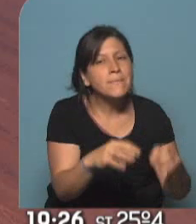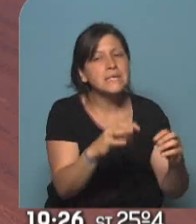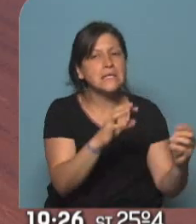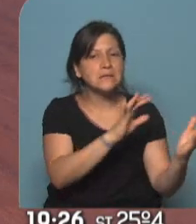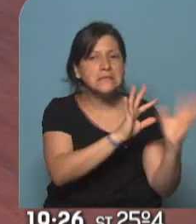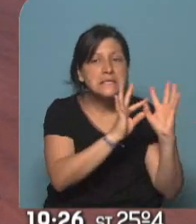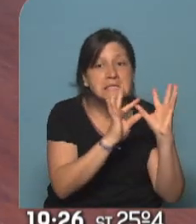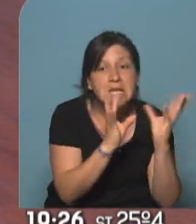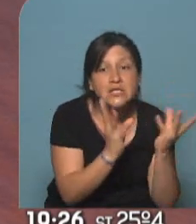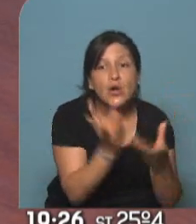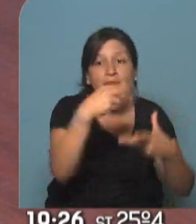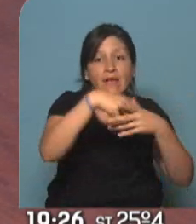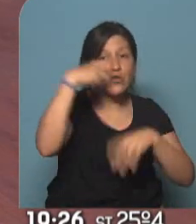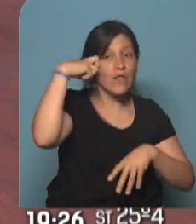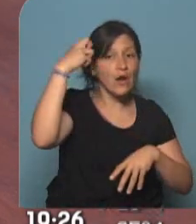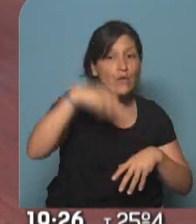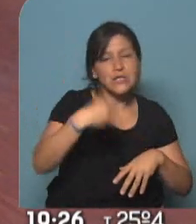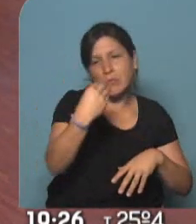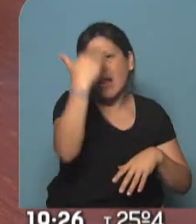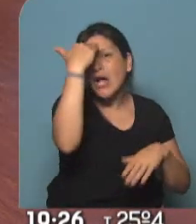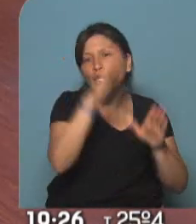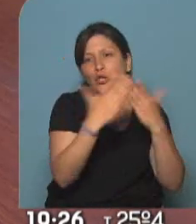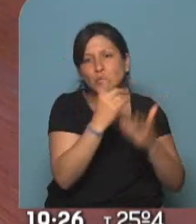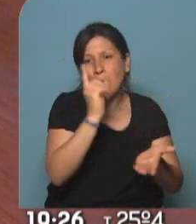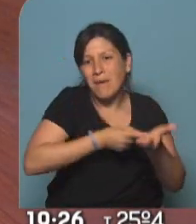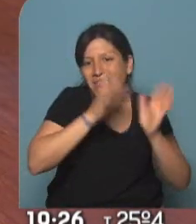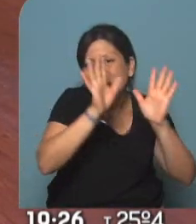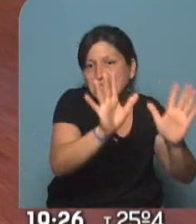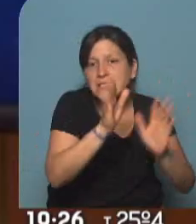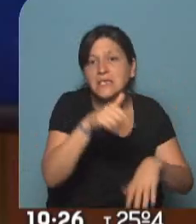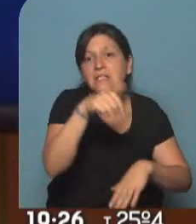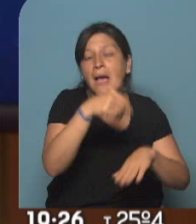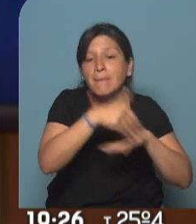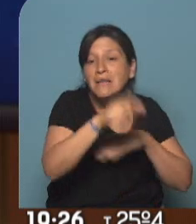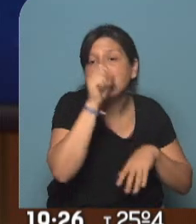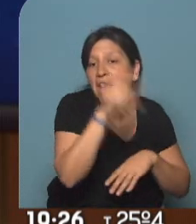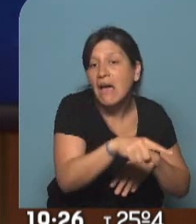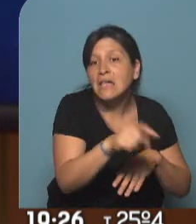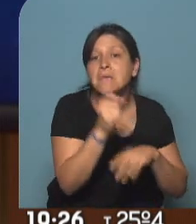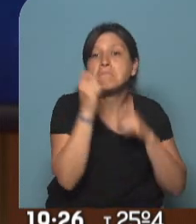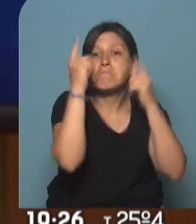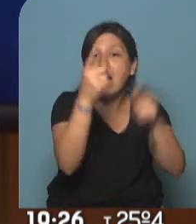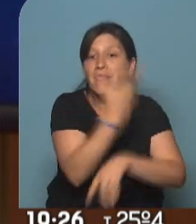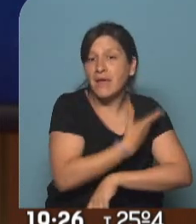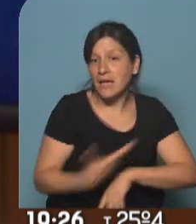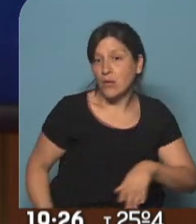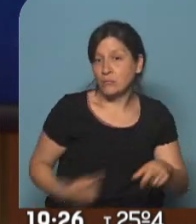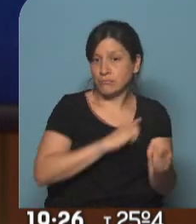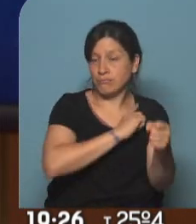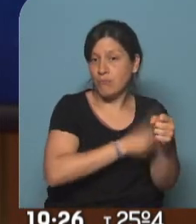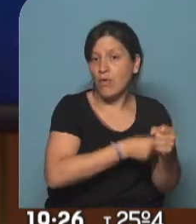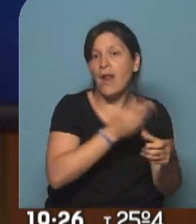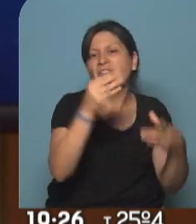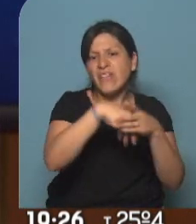congreso de la nación como establece la constitución nacional y a partir de ahí se enviará el mensaje del poder ejecutivo ahí en el parlamento hay